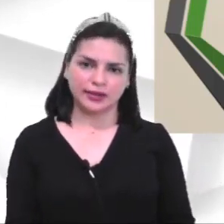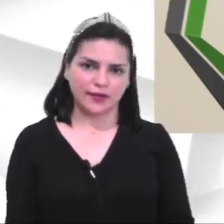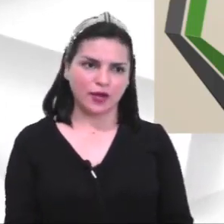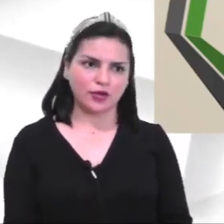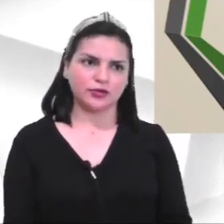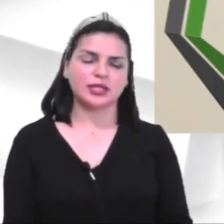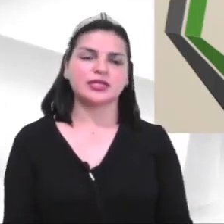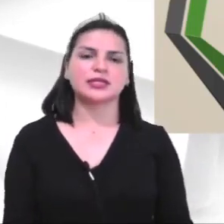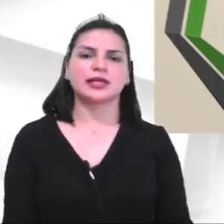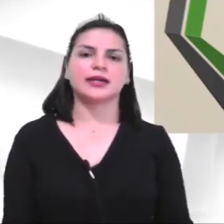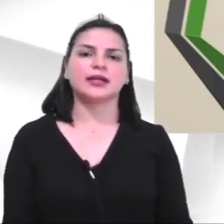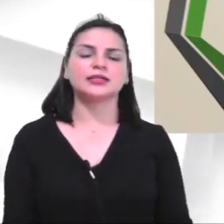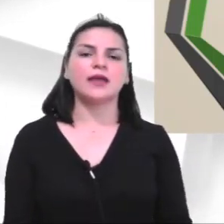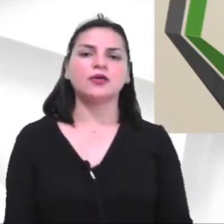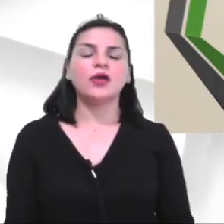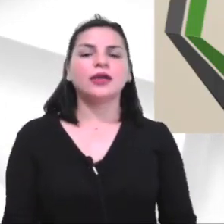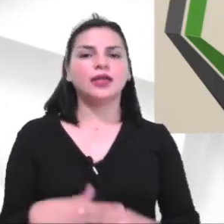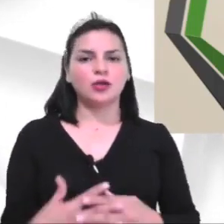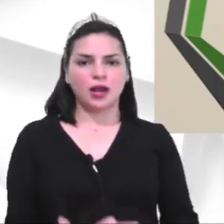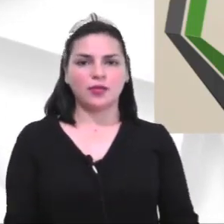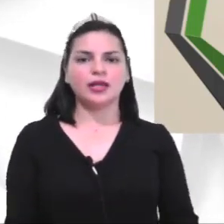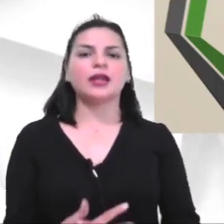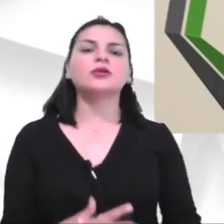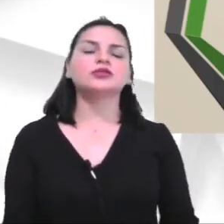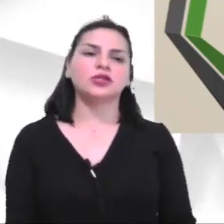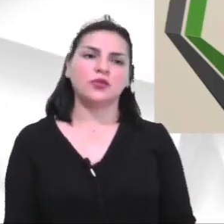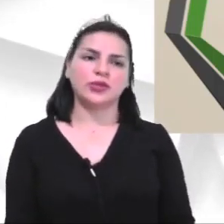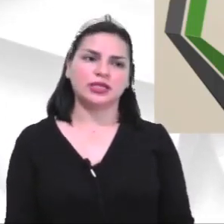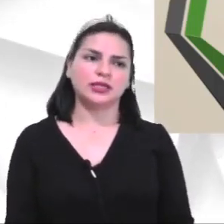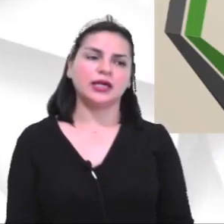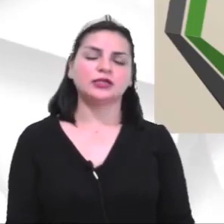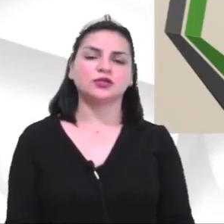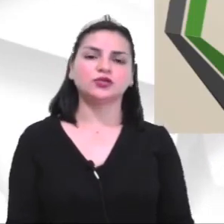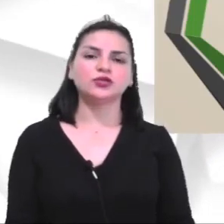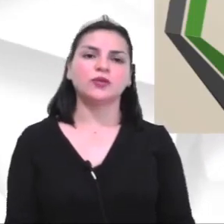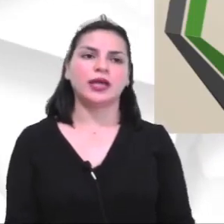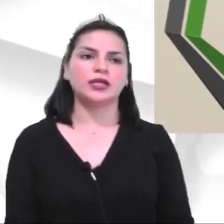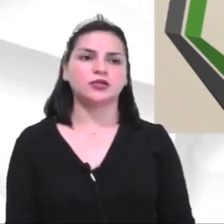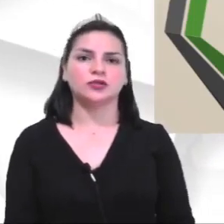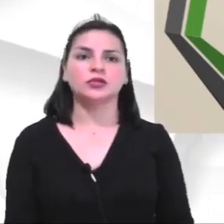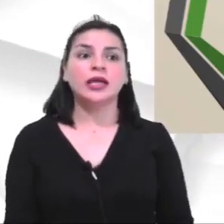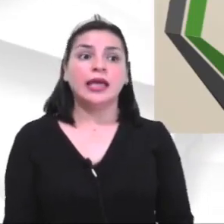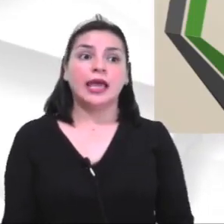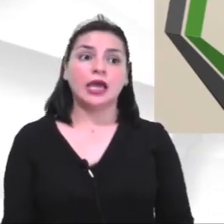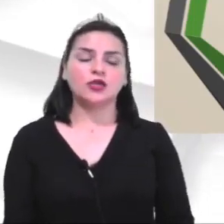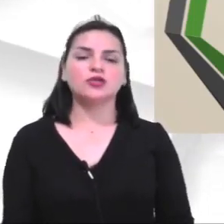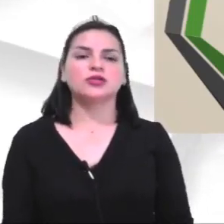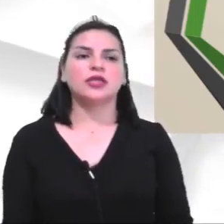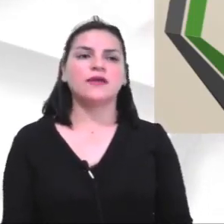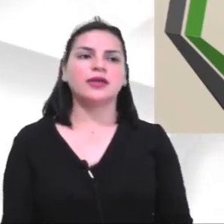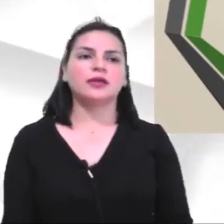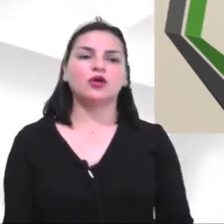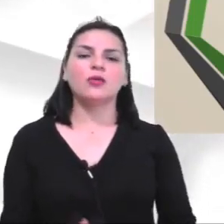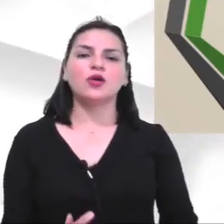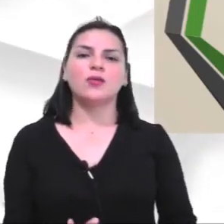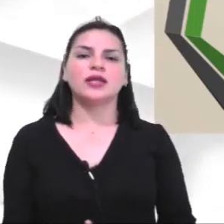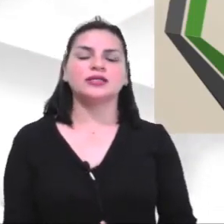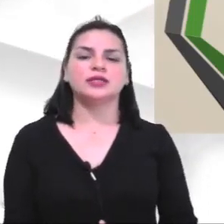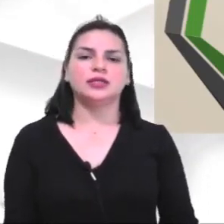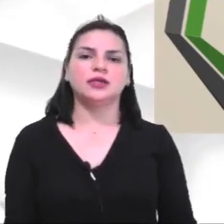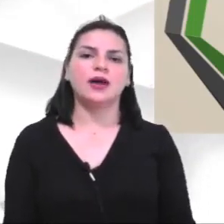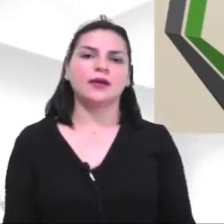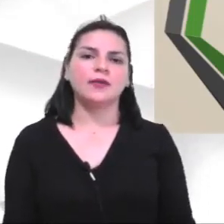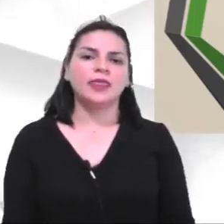reconozcan el trabajo que ustedes están realizando. De igual manera, cuando se lo presenten a sus maestros, ellos deben, ¿cómo los